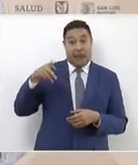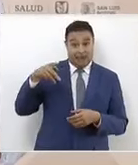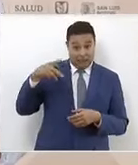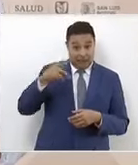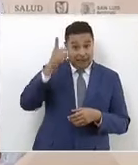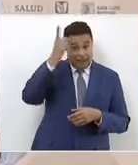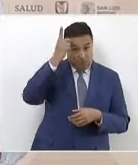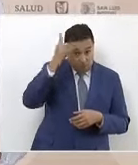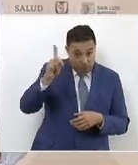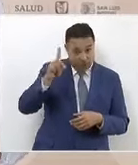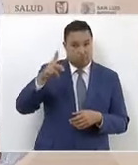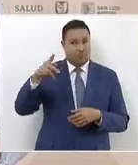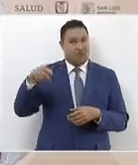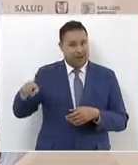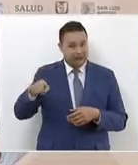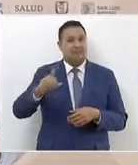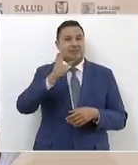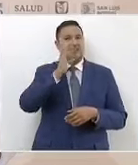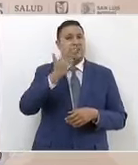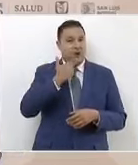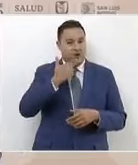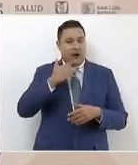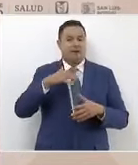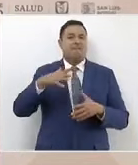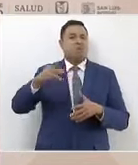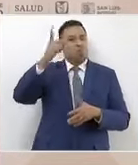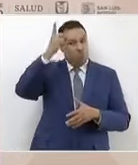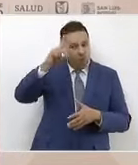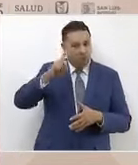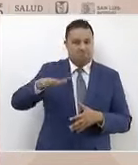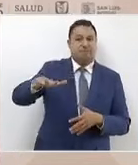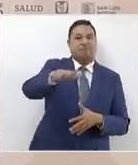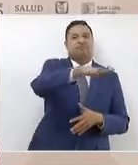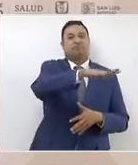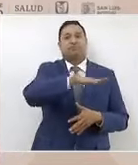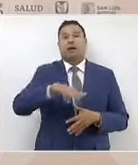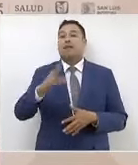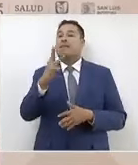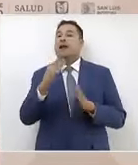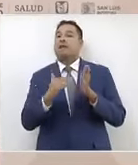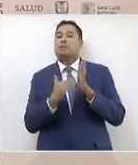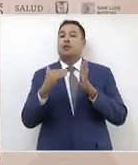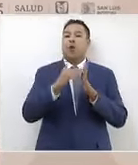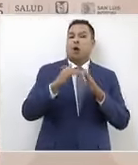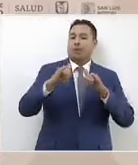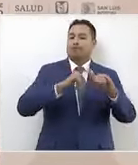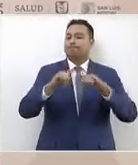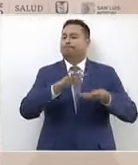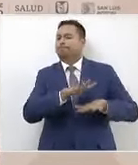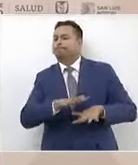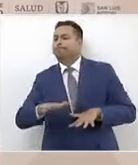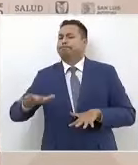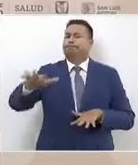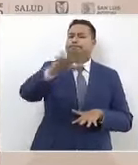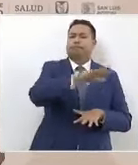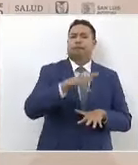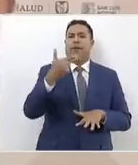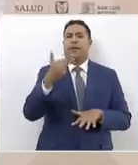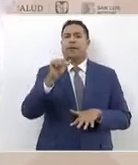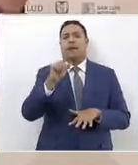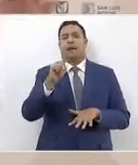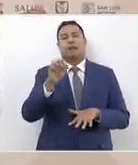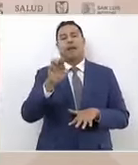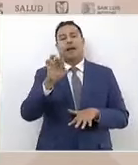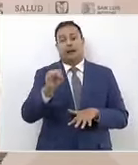Terrazas, porque él era dueño de 3 millones de hectáreas en Chihuahua.